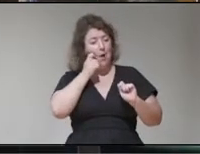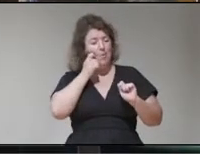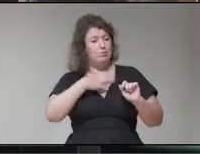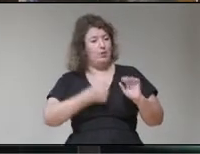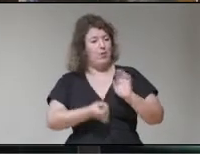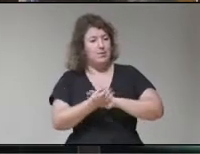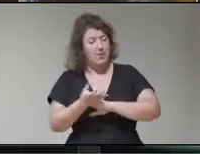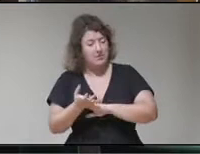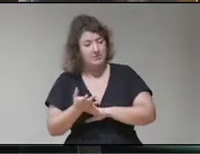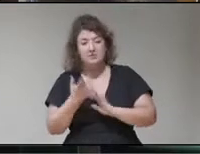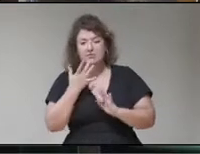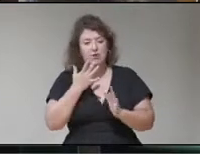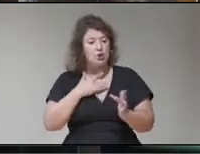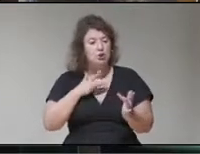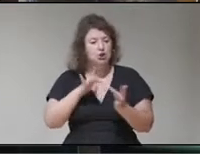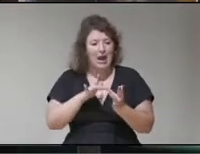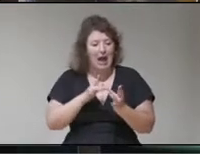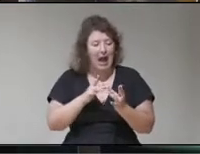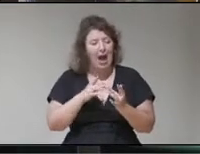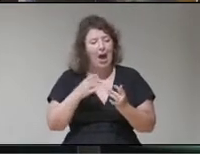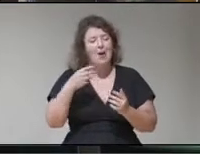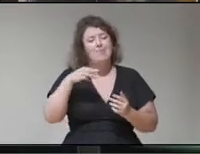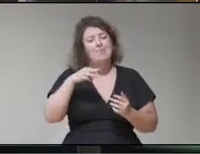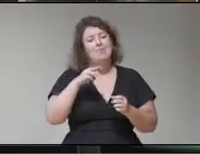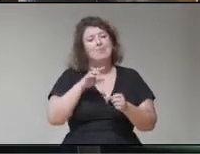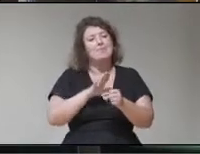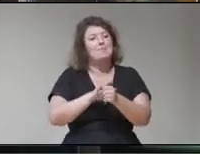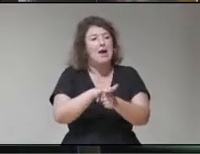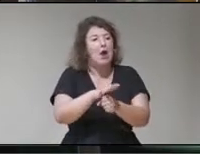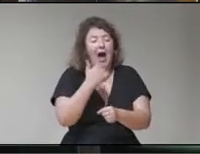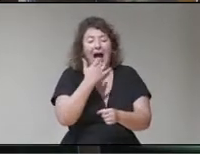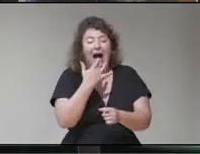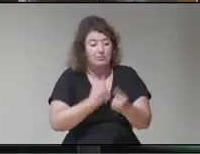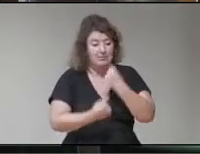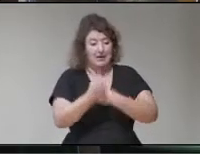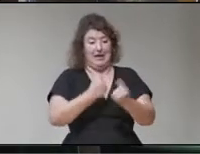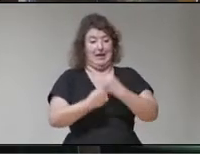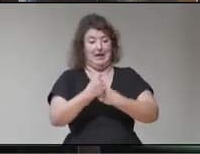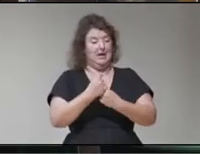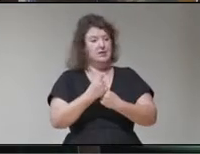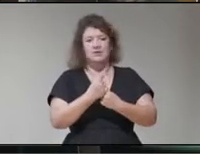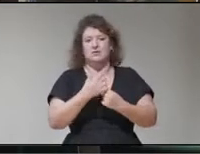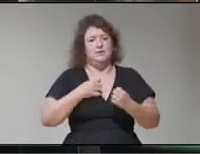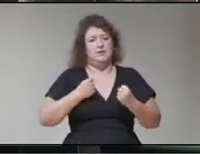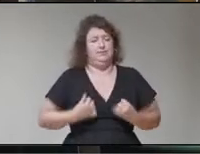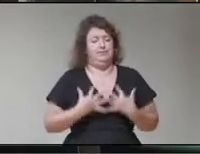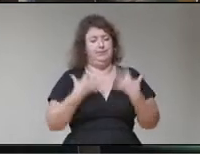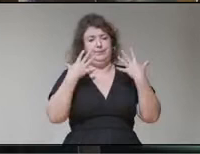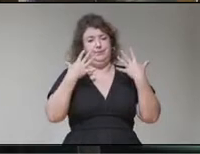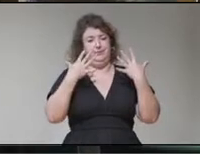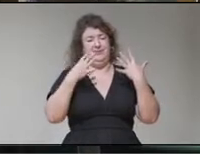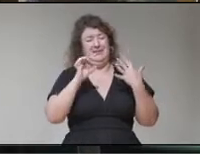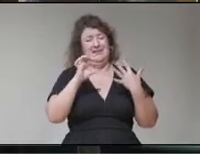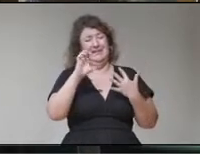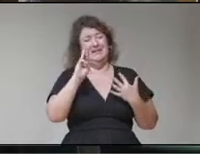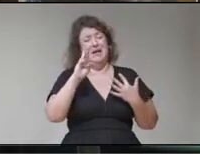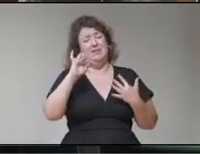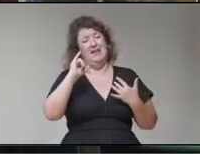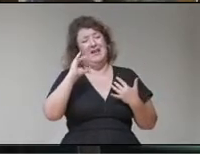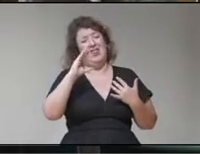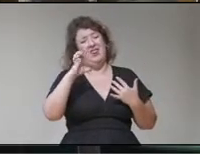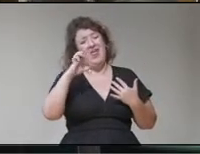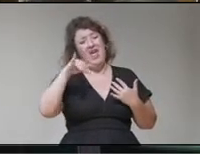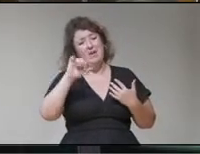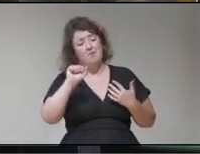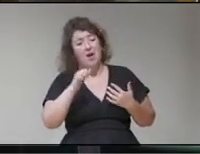entran en contacto con cualquier microbio, rápidamente pues, se genera una septicemia y se van para el otro barrio